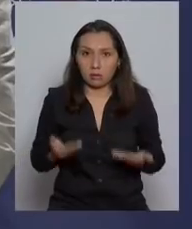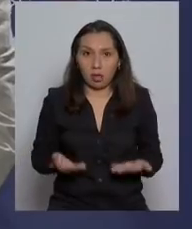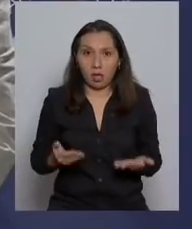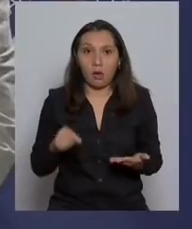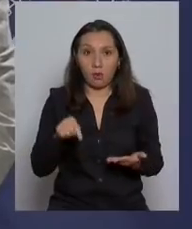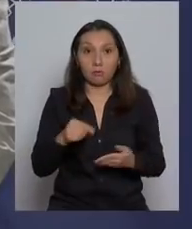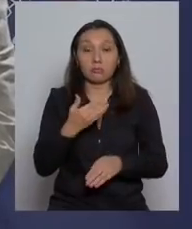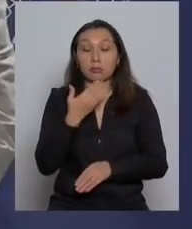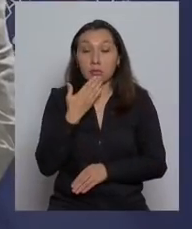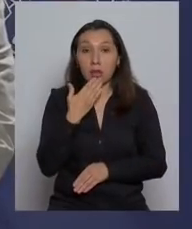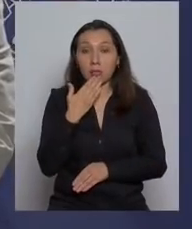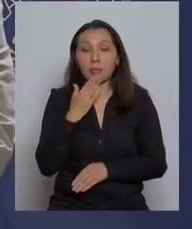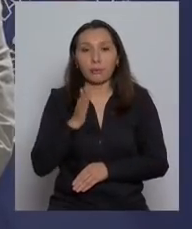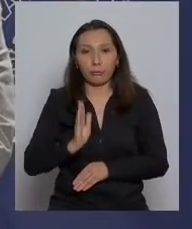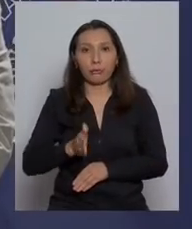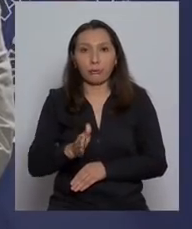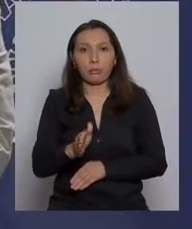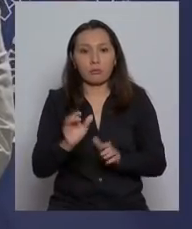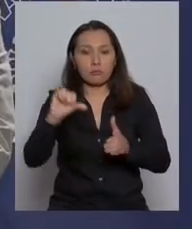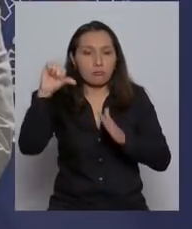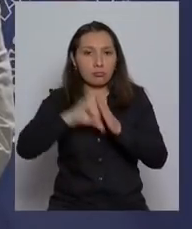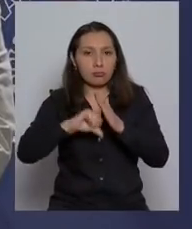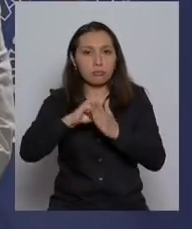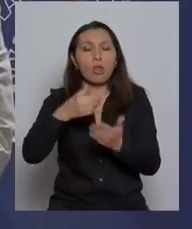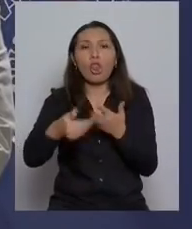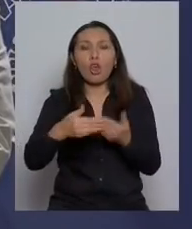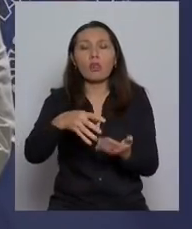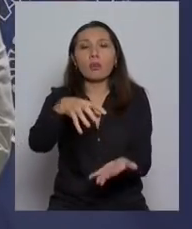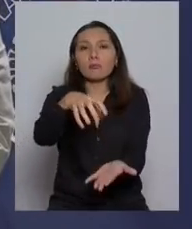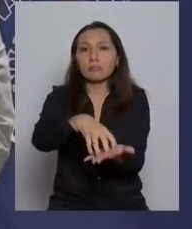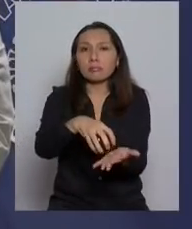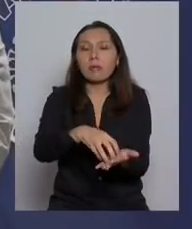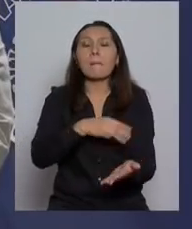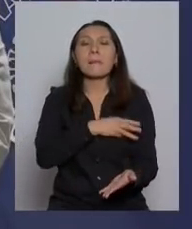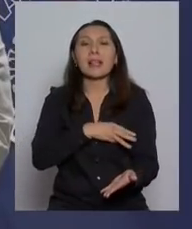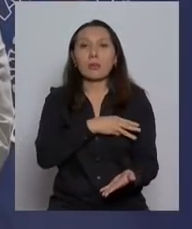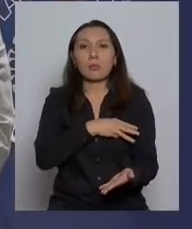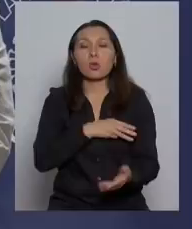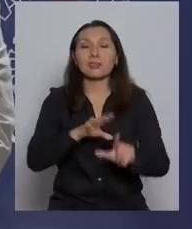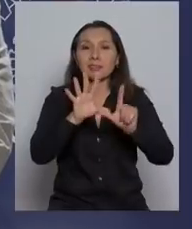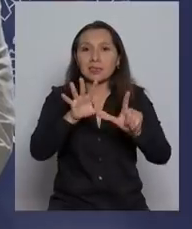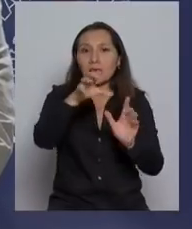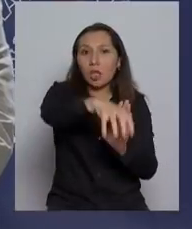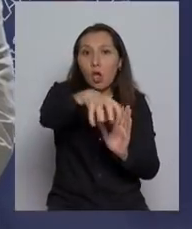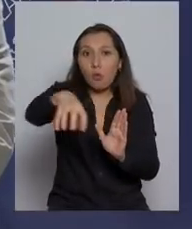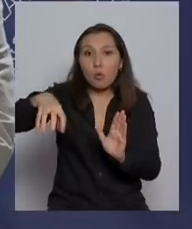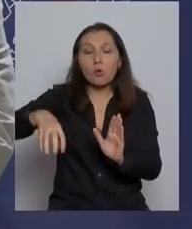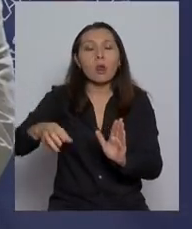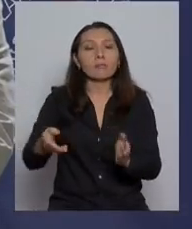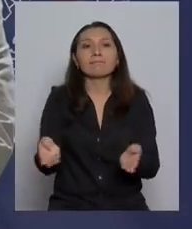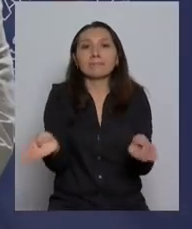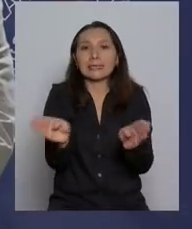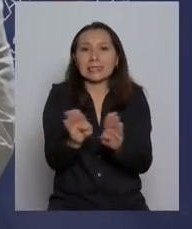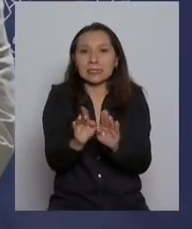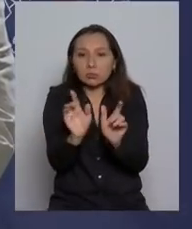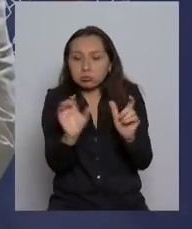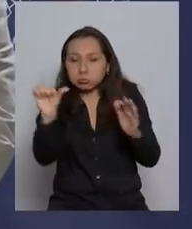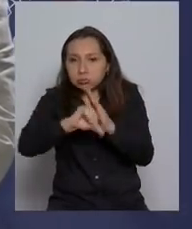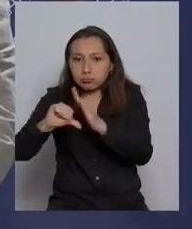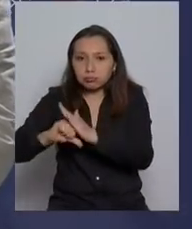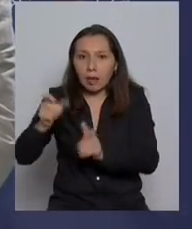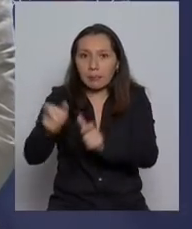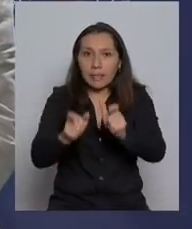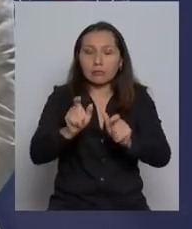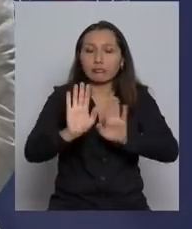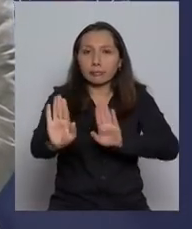hoy, inclusive se ha mantenido la cuarentena en la región metropolitana, en las 7 comunas de la región metropolitana,